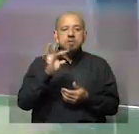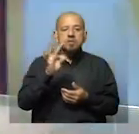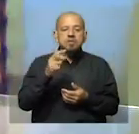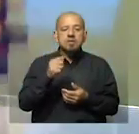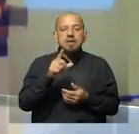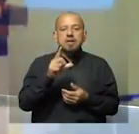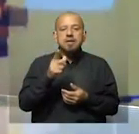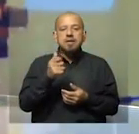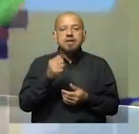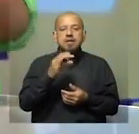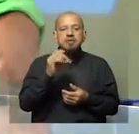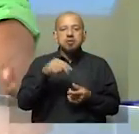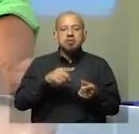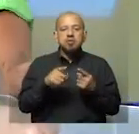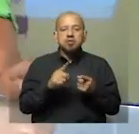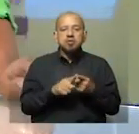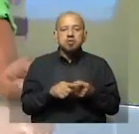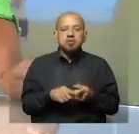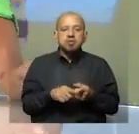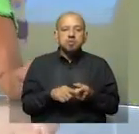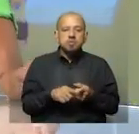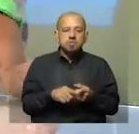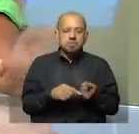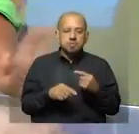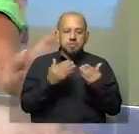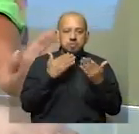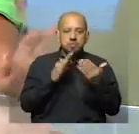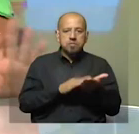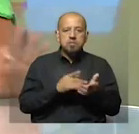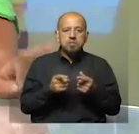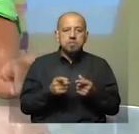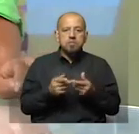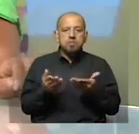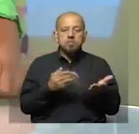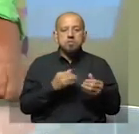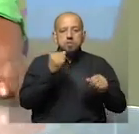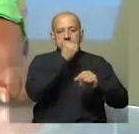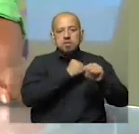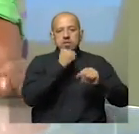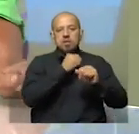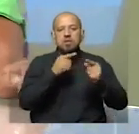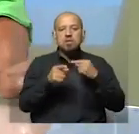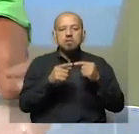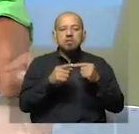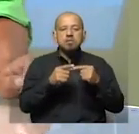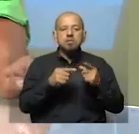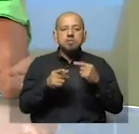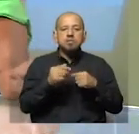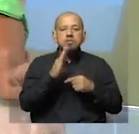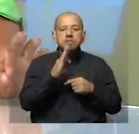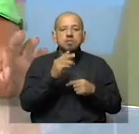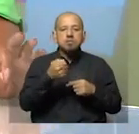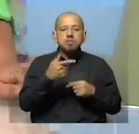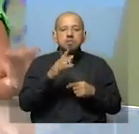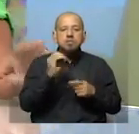Bueno, ahora sí, como les dijimos anteriormente, vamos a tener esta charla y vamos a recibirlo primero al ingeniero agrónomo Pablo Pacheco